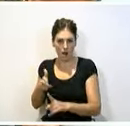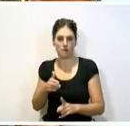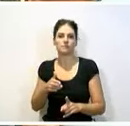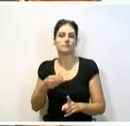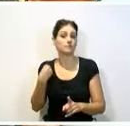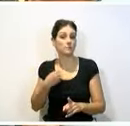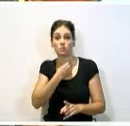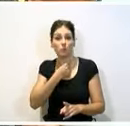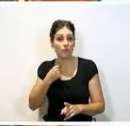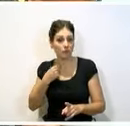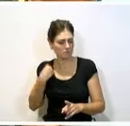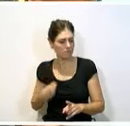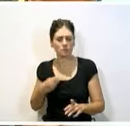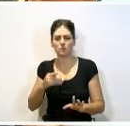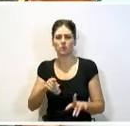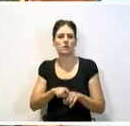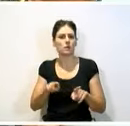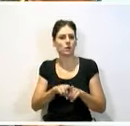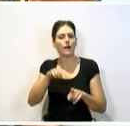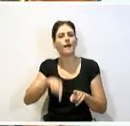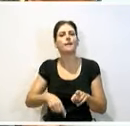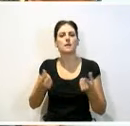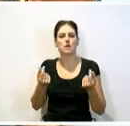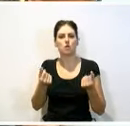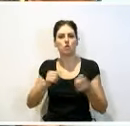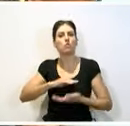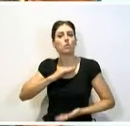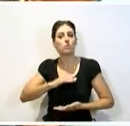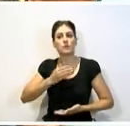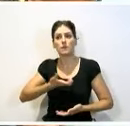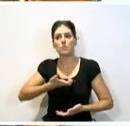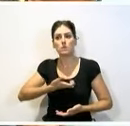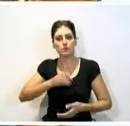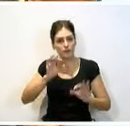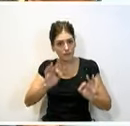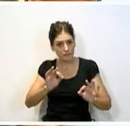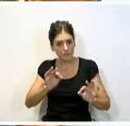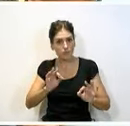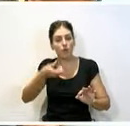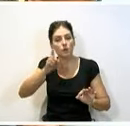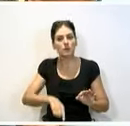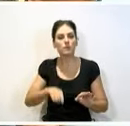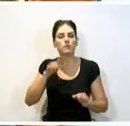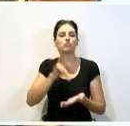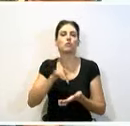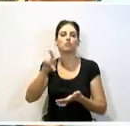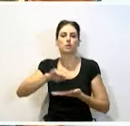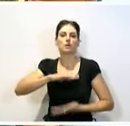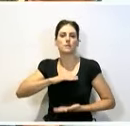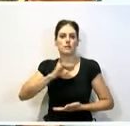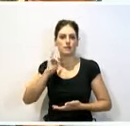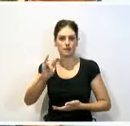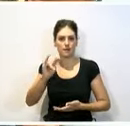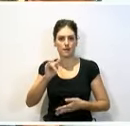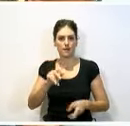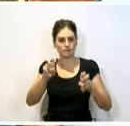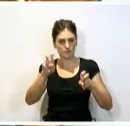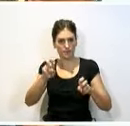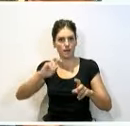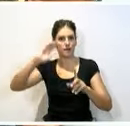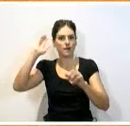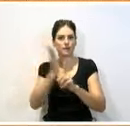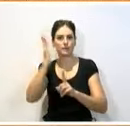en la capital de Logroño, y sé que es competencia municipal, pero también es usted quien tiene las competencias en materia de sancionar